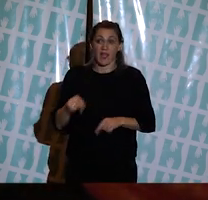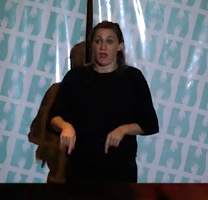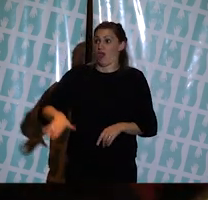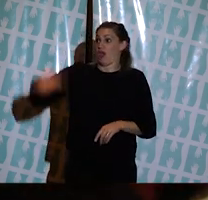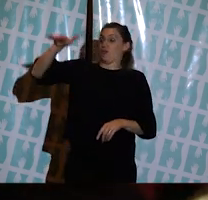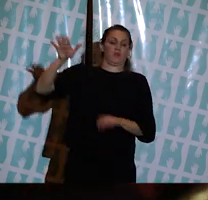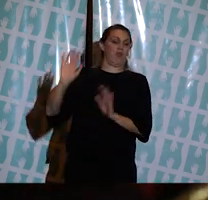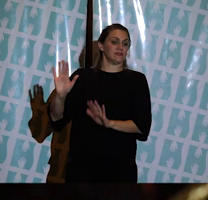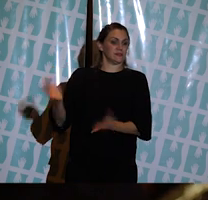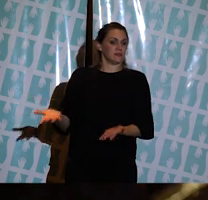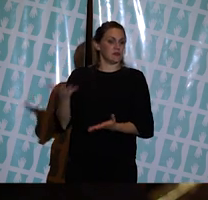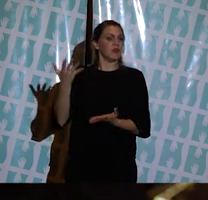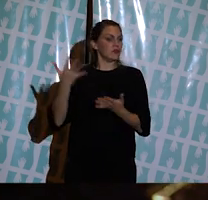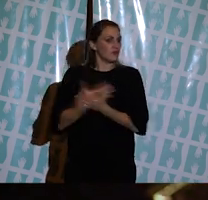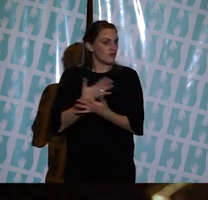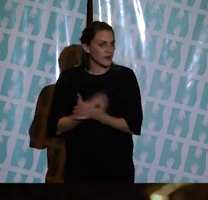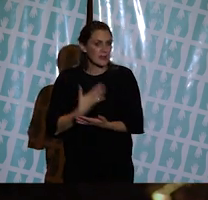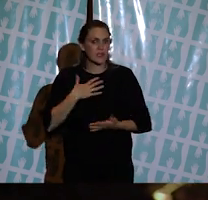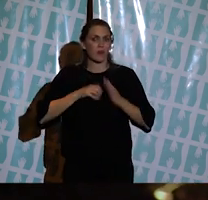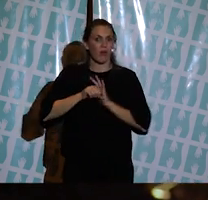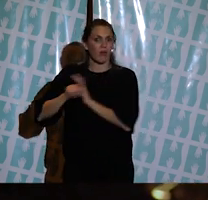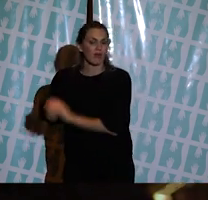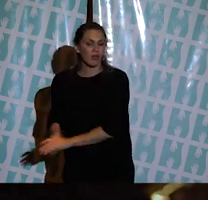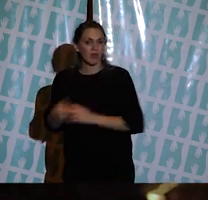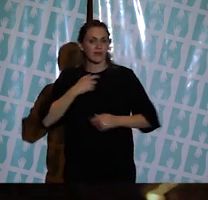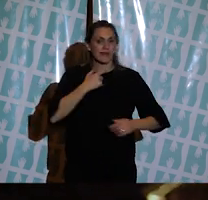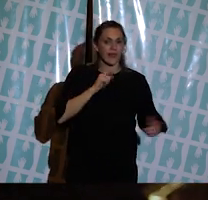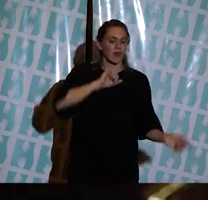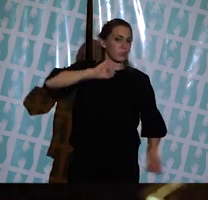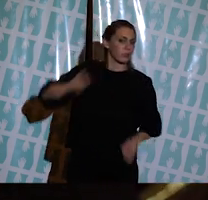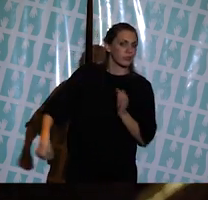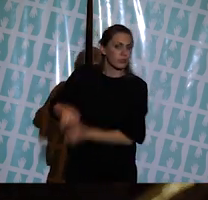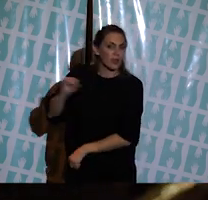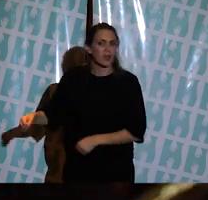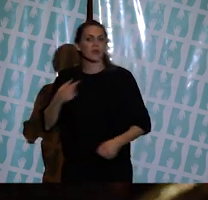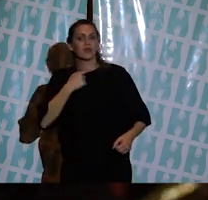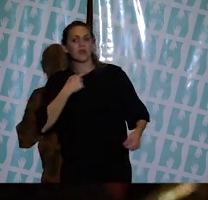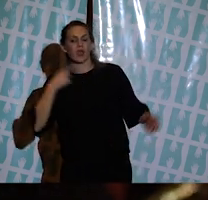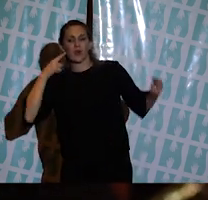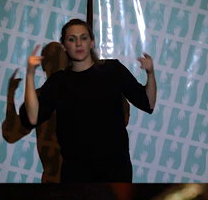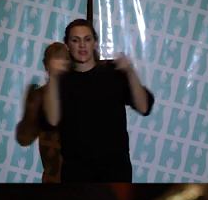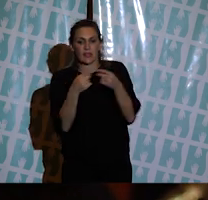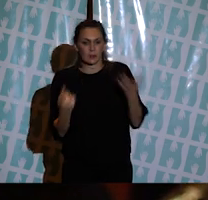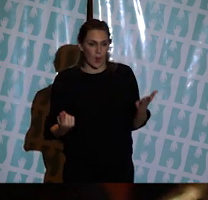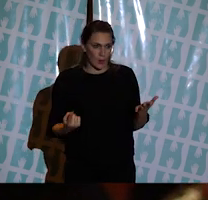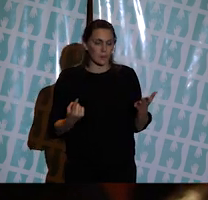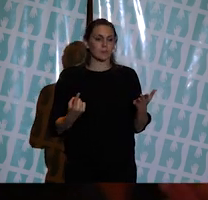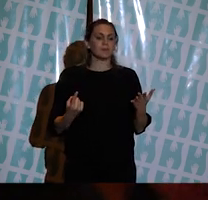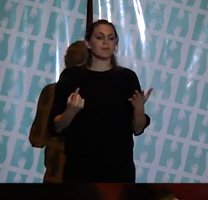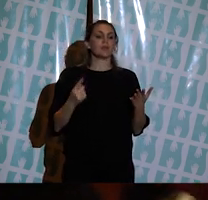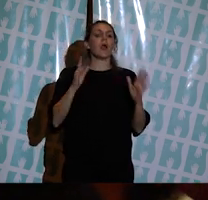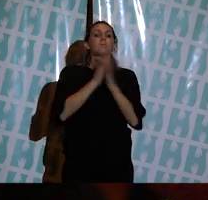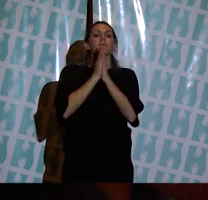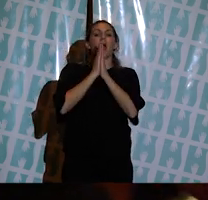hacer. Si la persona cuando era criatura, porque el ser humano es todo uno. Entonces,